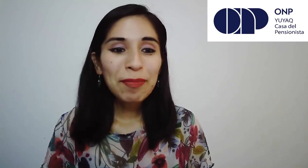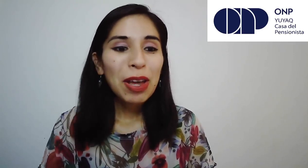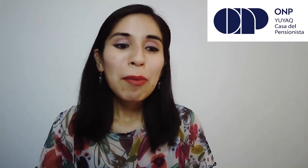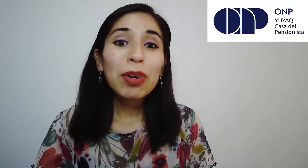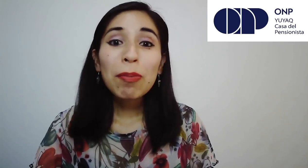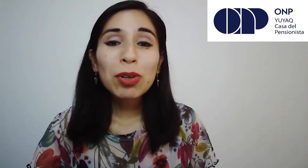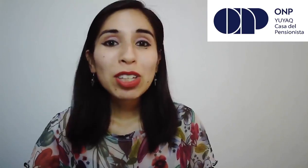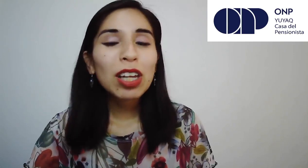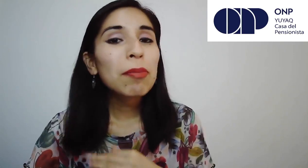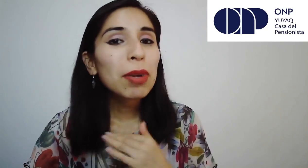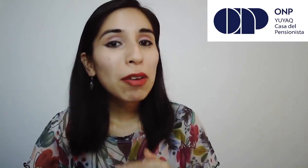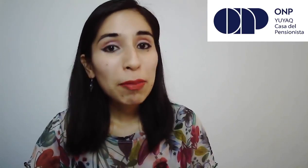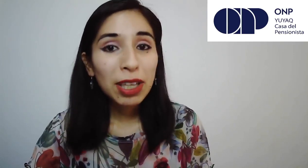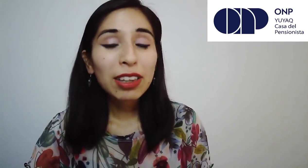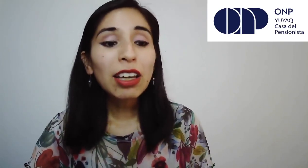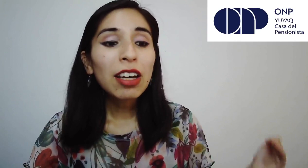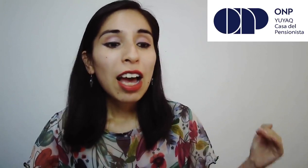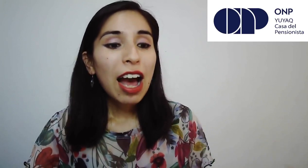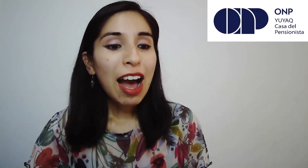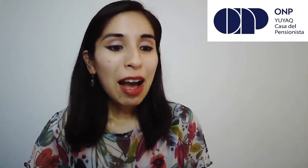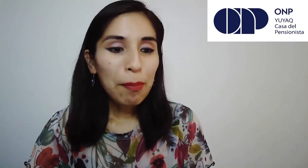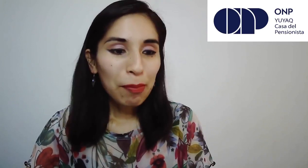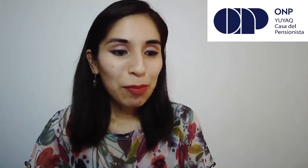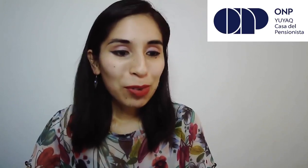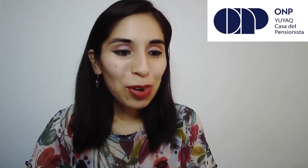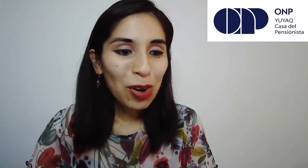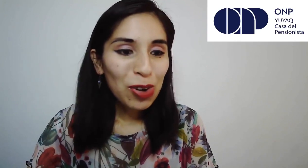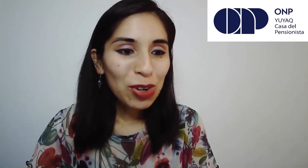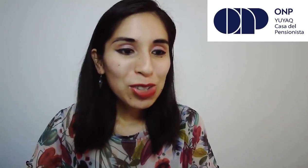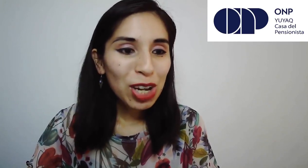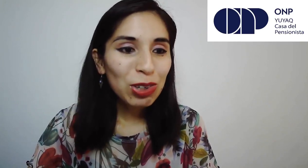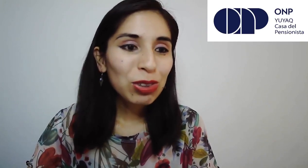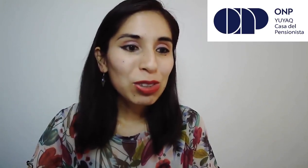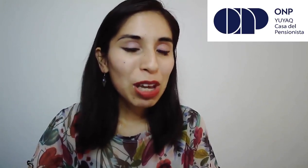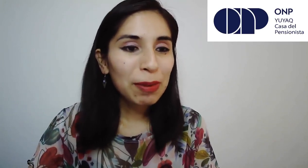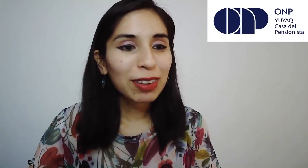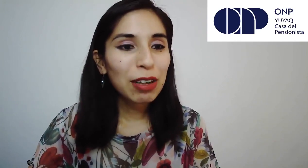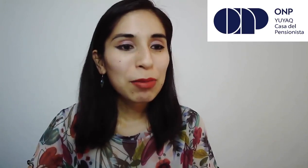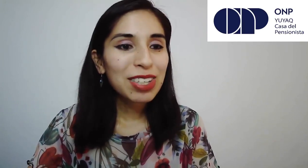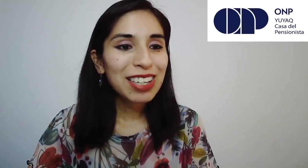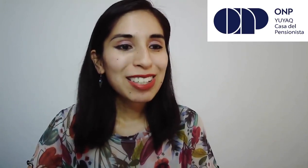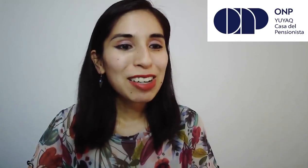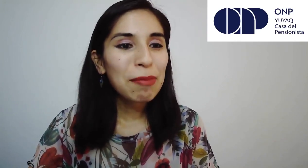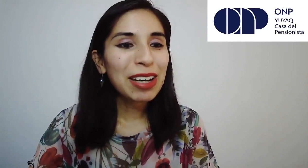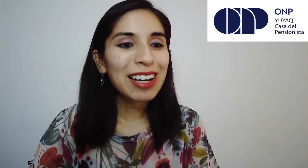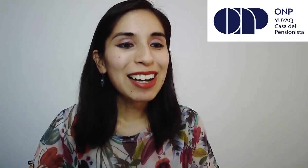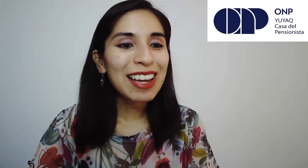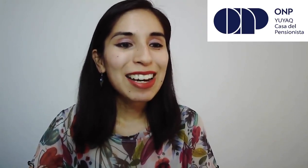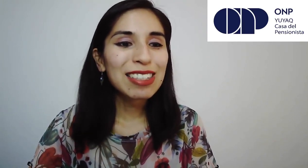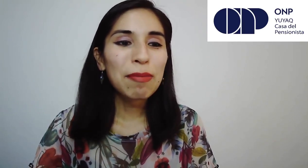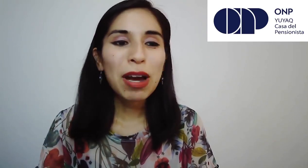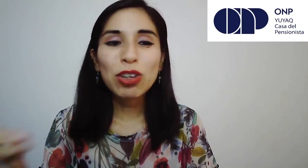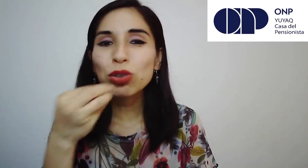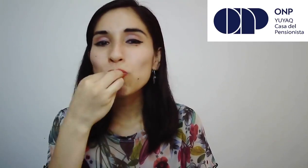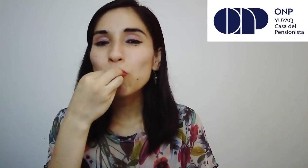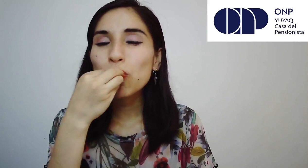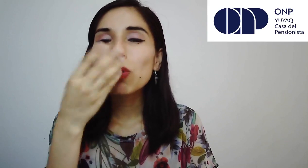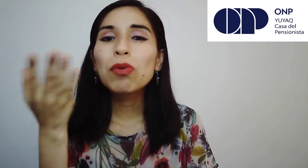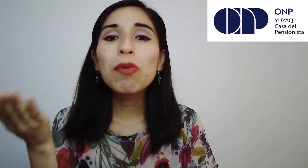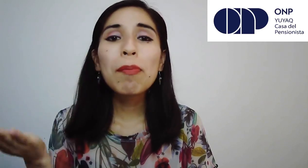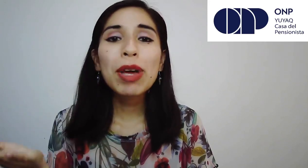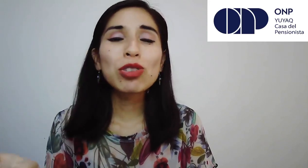verdad voy a proceder brevemente a con los saludos a ver tenemos a la señora maría elena ceballos